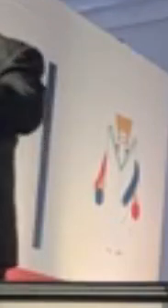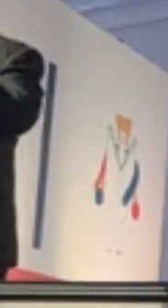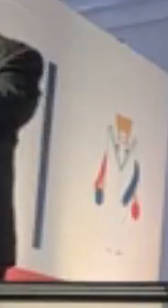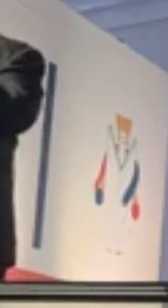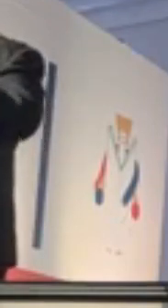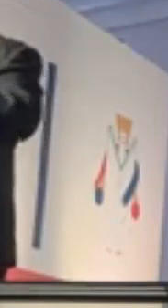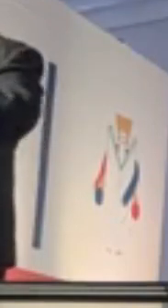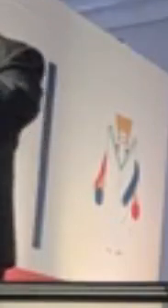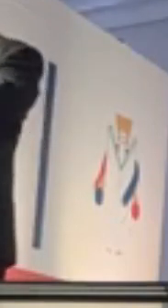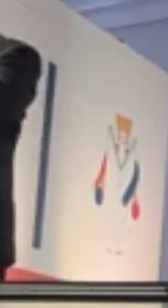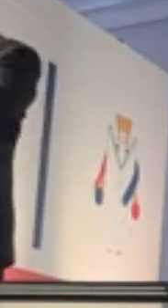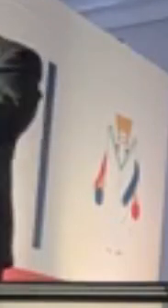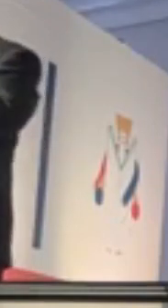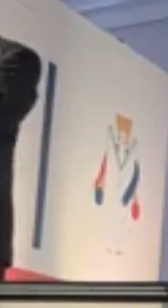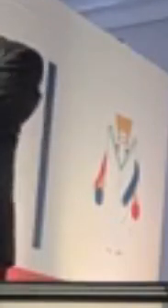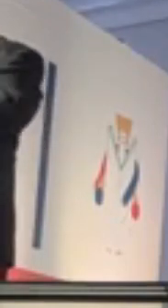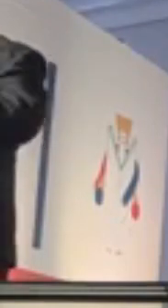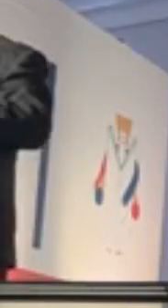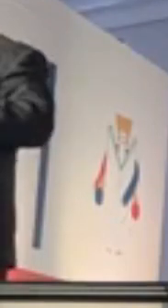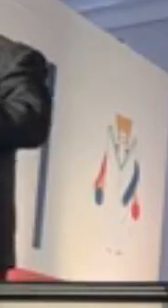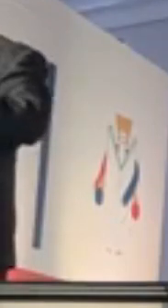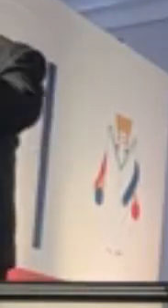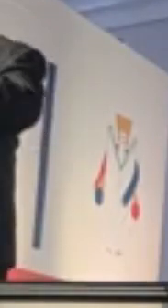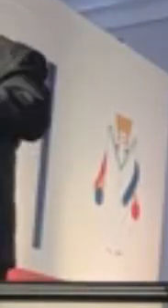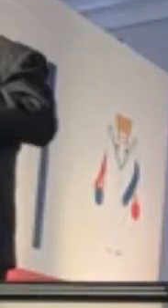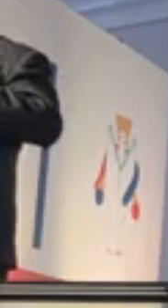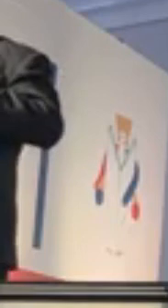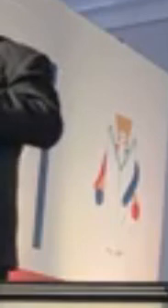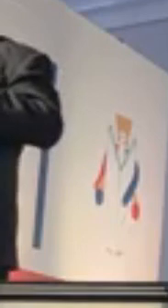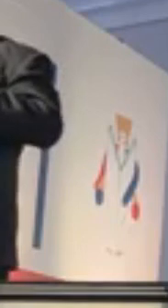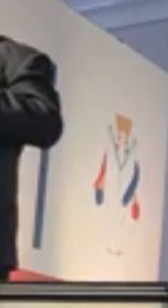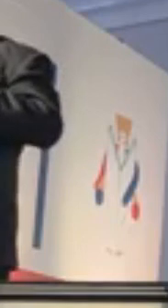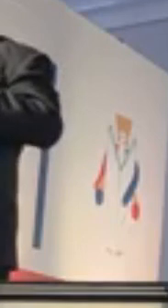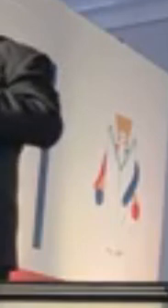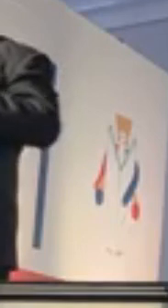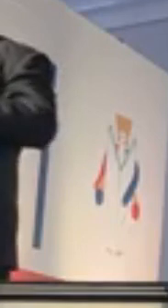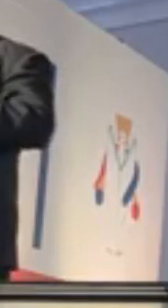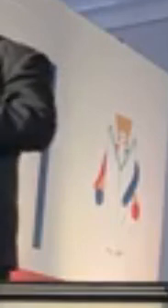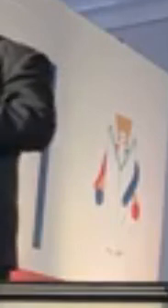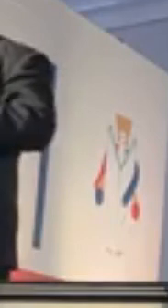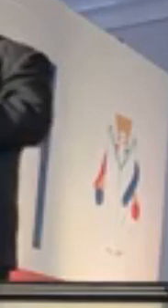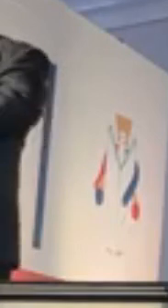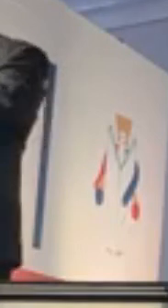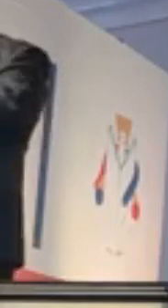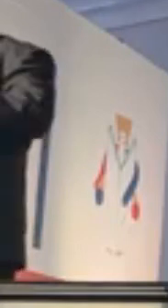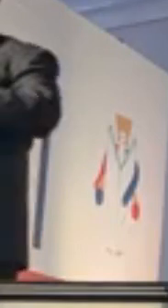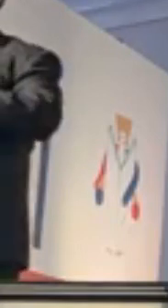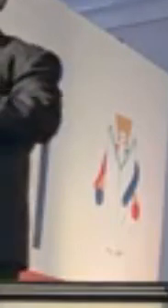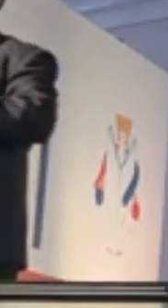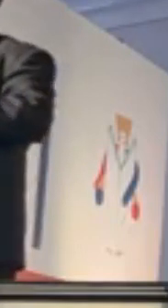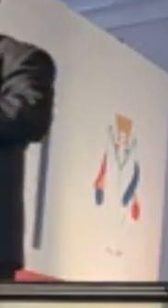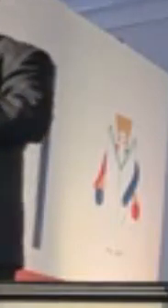exterior y demás, llevaron adelante mecanismos de concertación, de integración política, en lógica